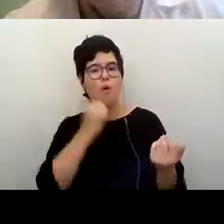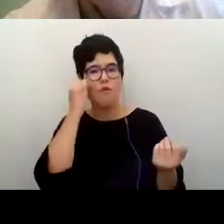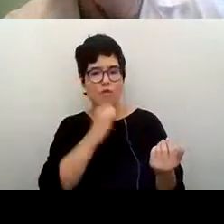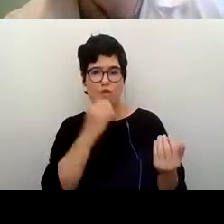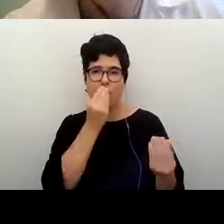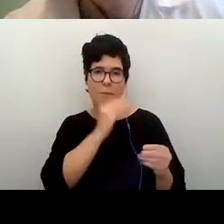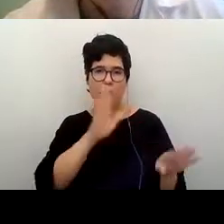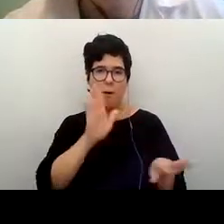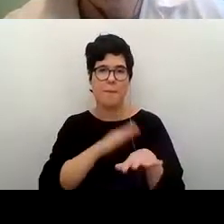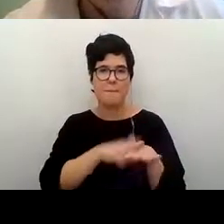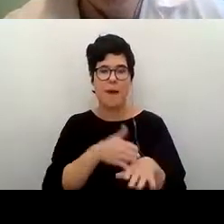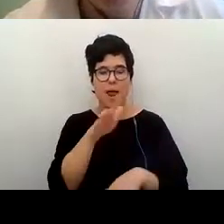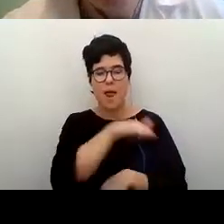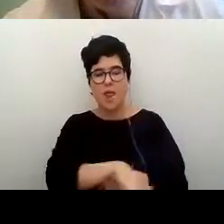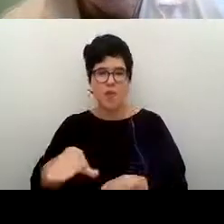pequeños.